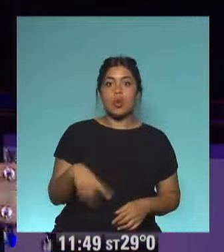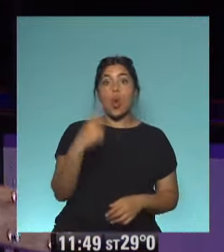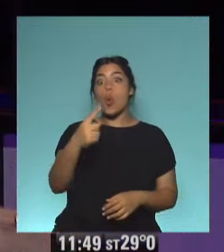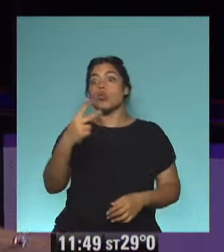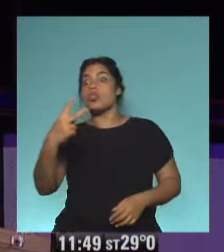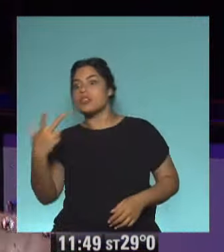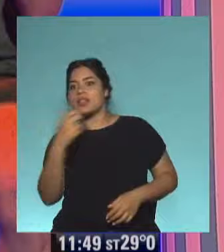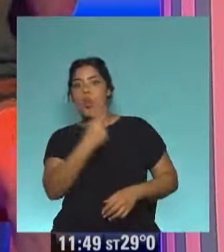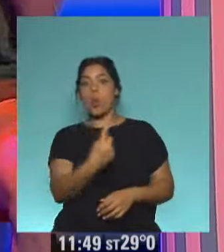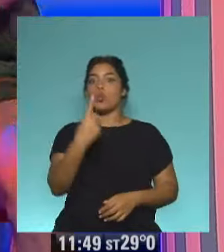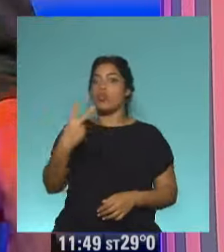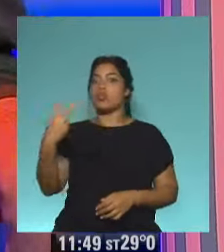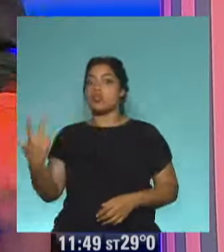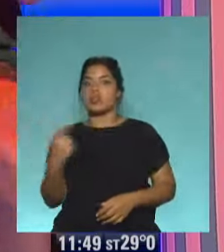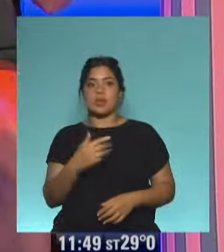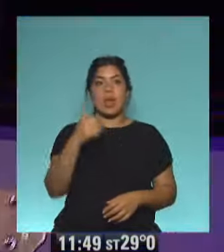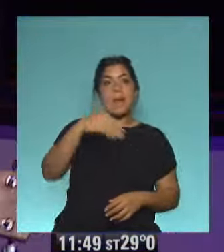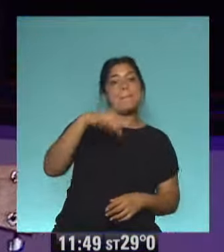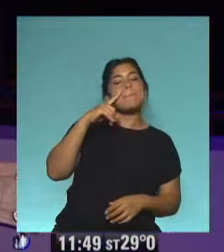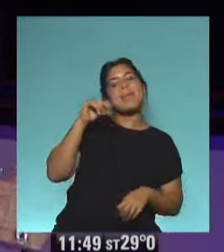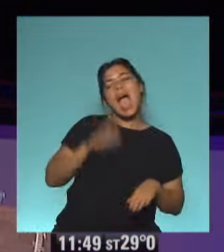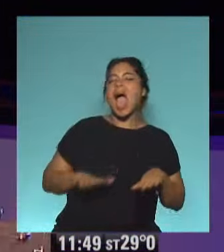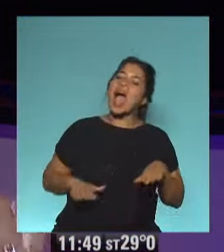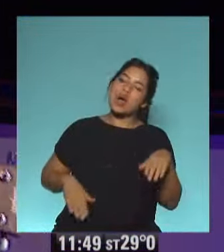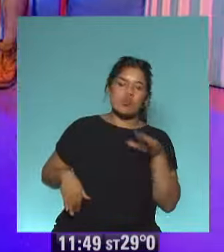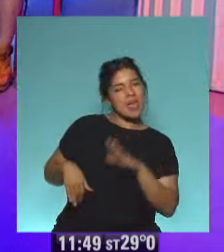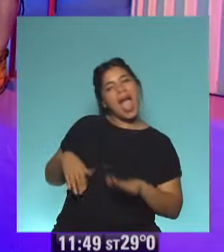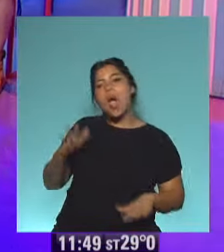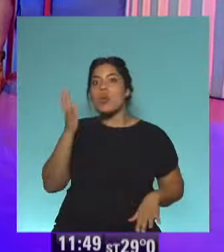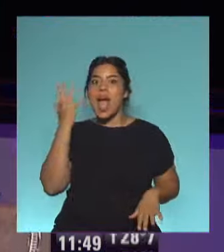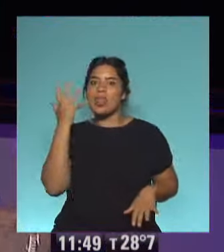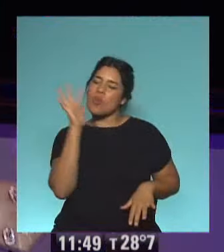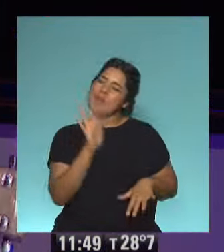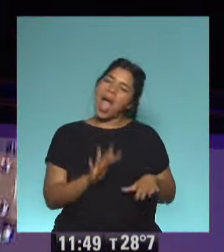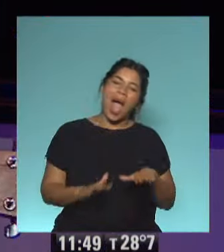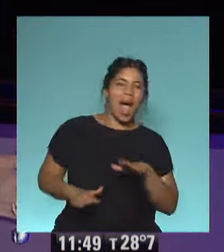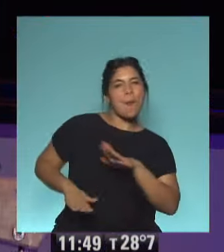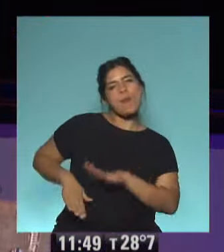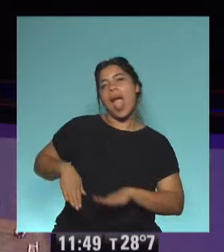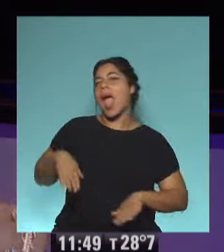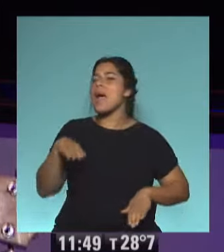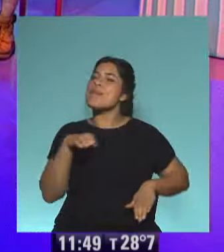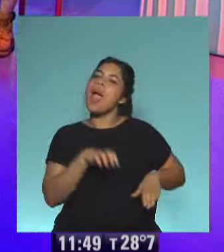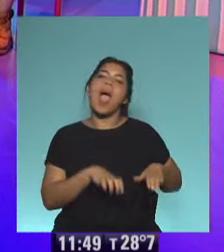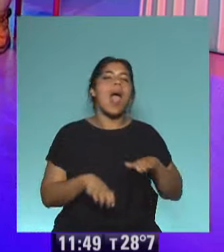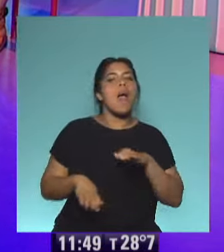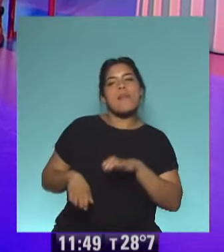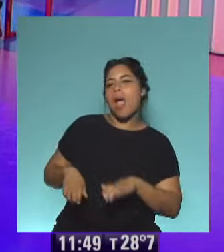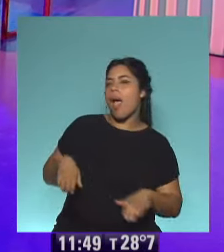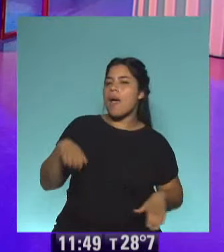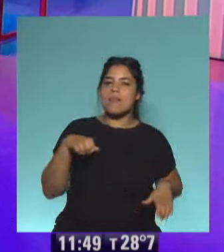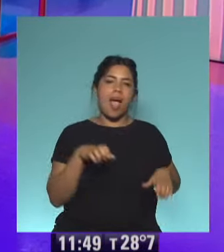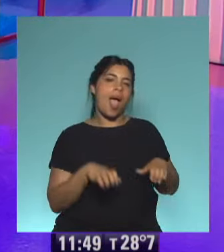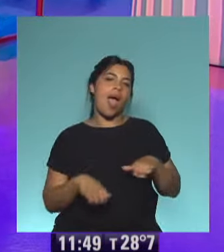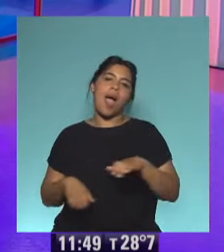Un, dos, tres, miau, miau, miau, miau, michi,